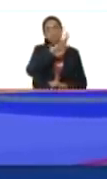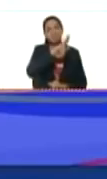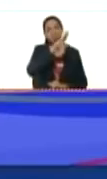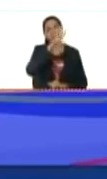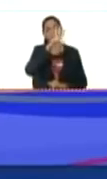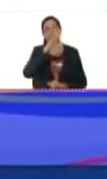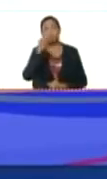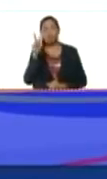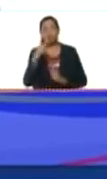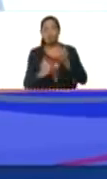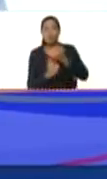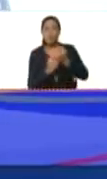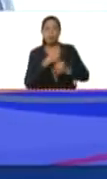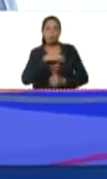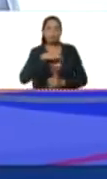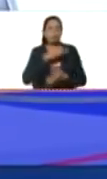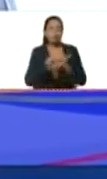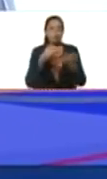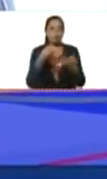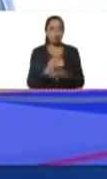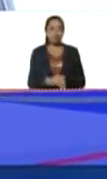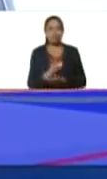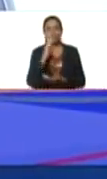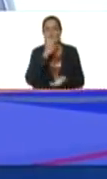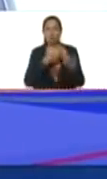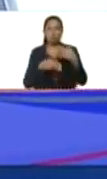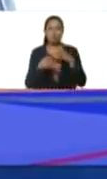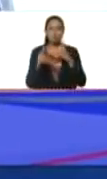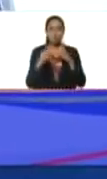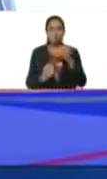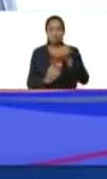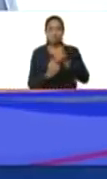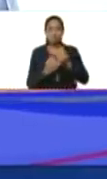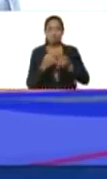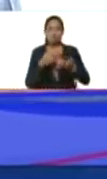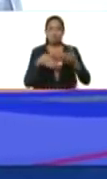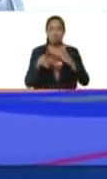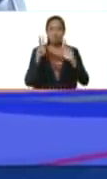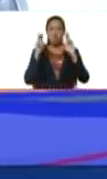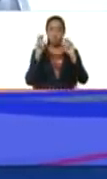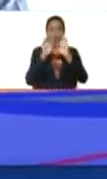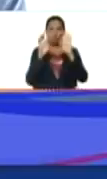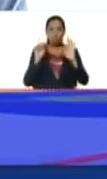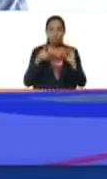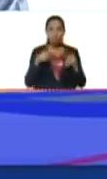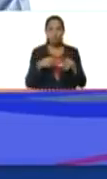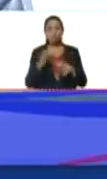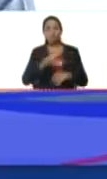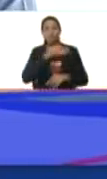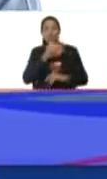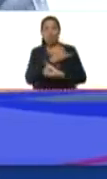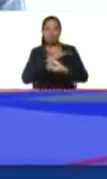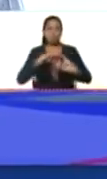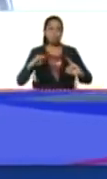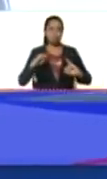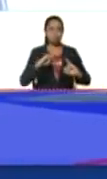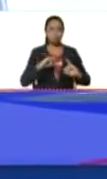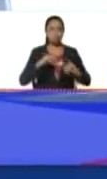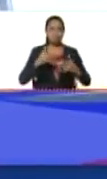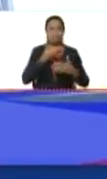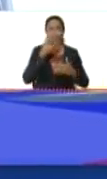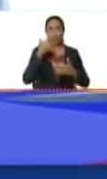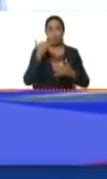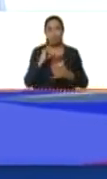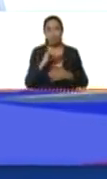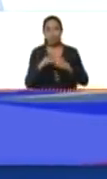se active una base de misión. No es construir una infraestructura nueva, es ubicar la infraestructura social que ya existe. La mejor que